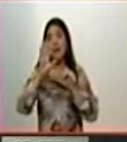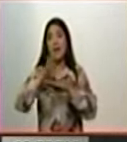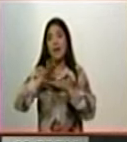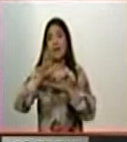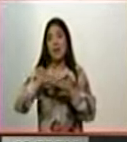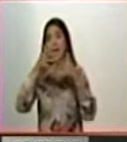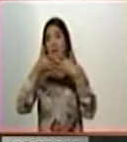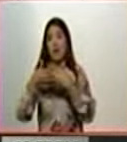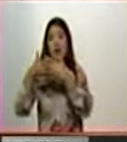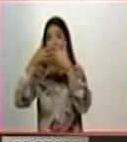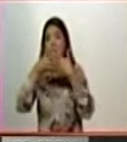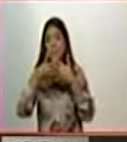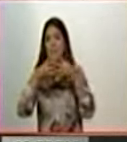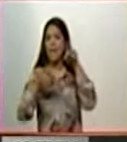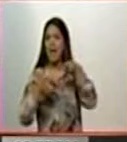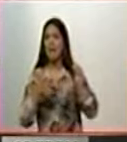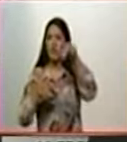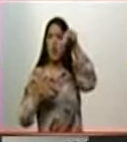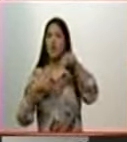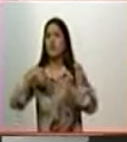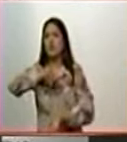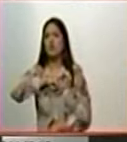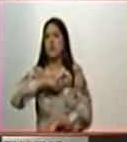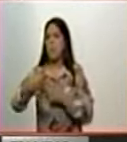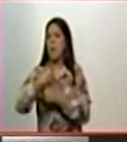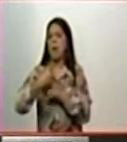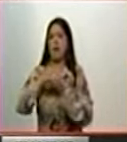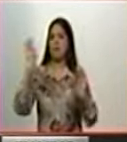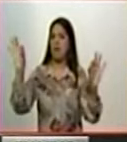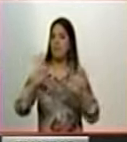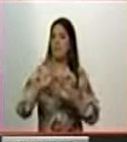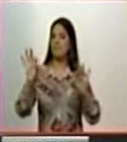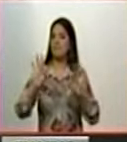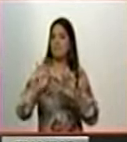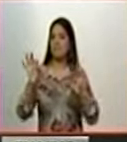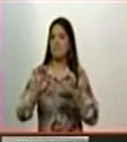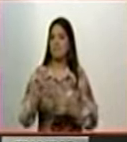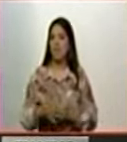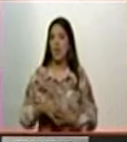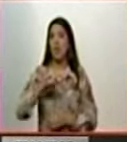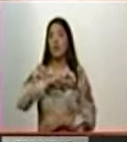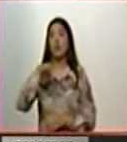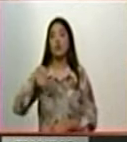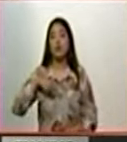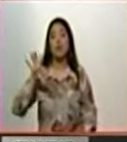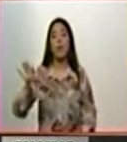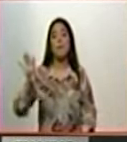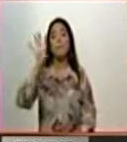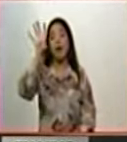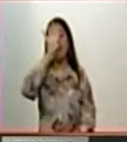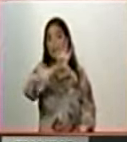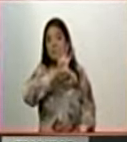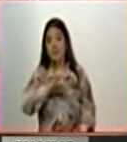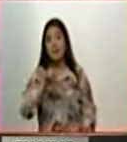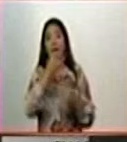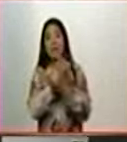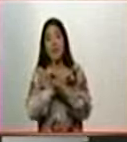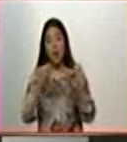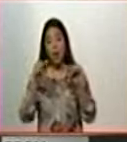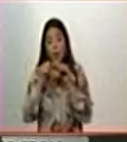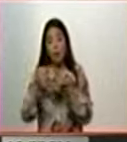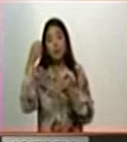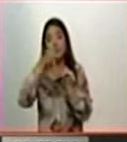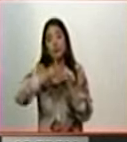le dijo al norte: nosotros no recibimos instrucciones de nadie, nosotros somos países independientes, seguimos labrando